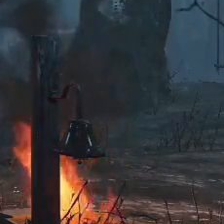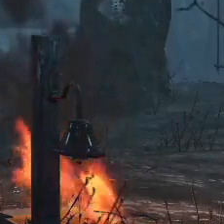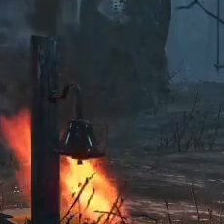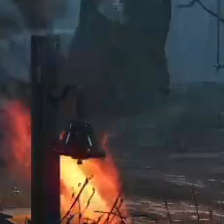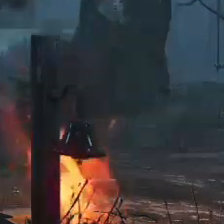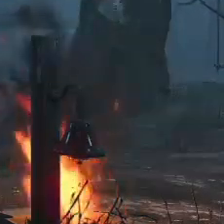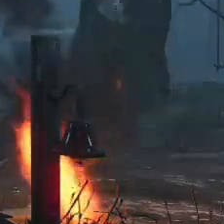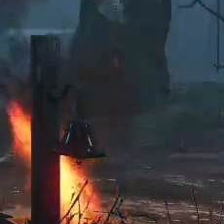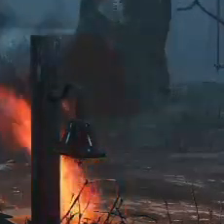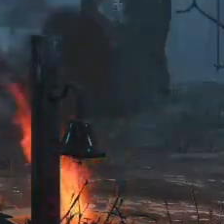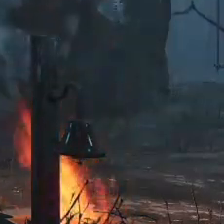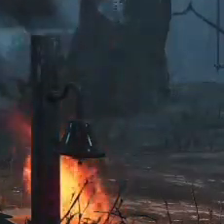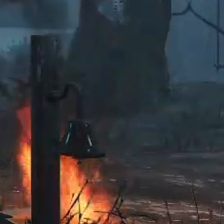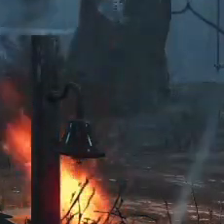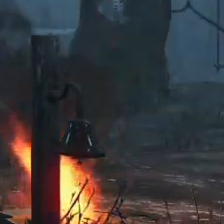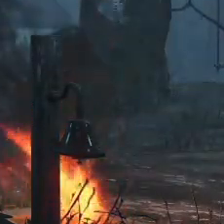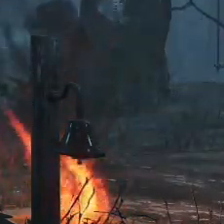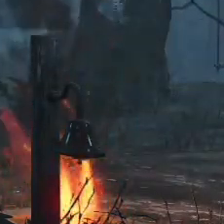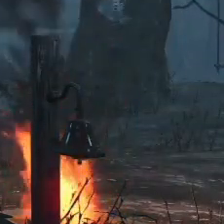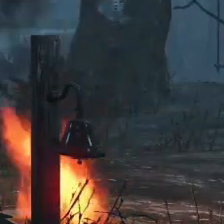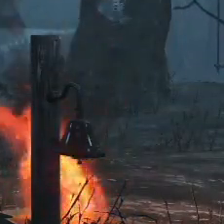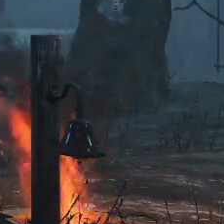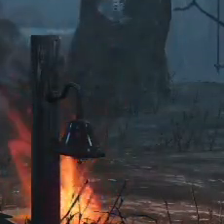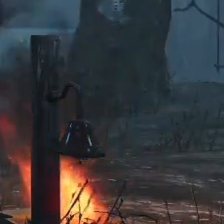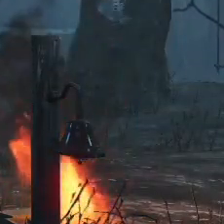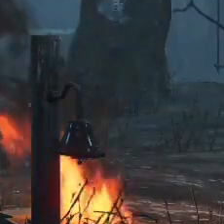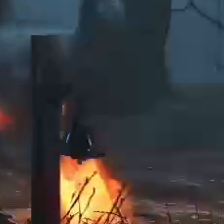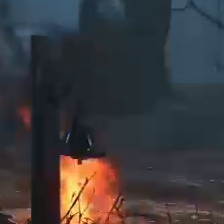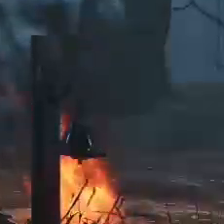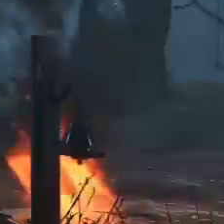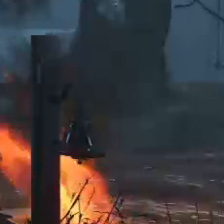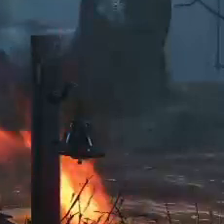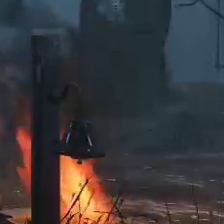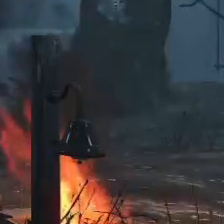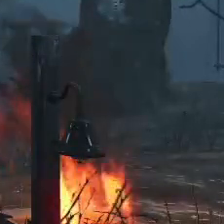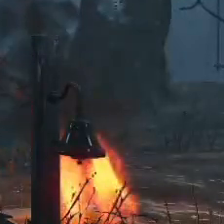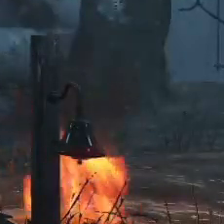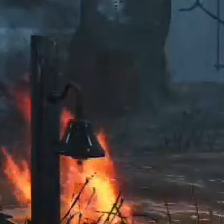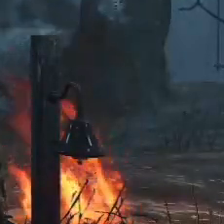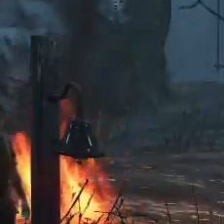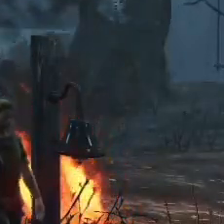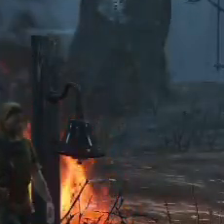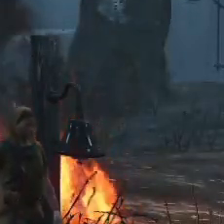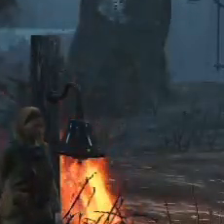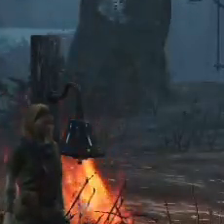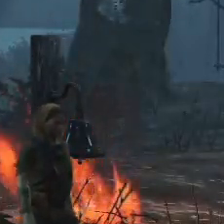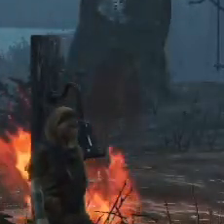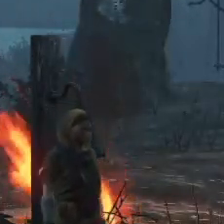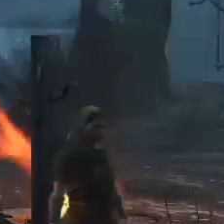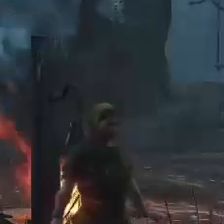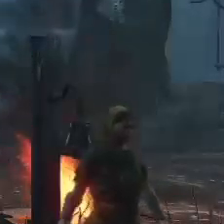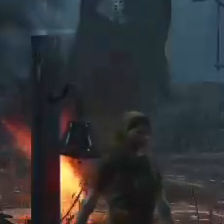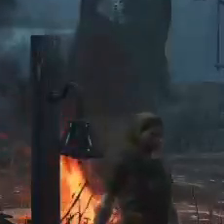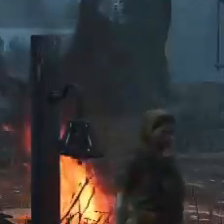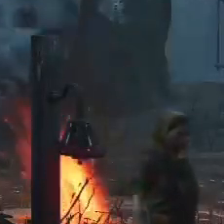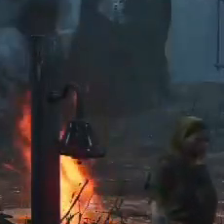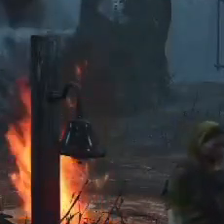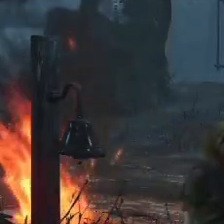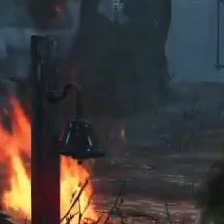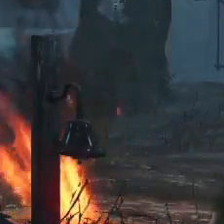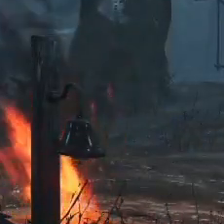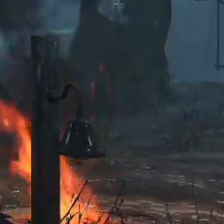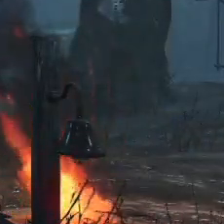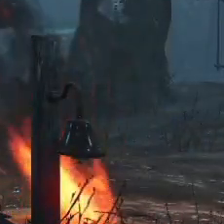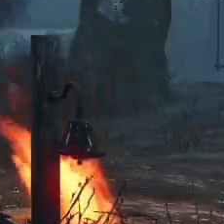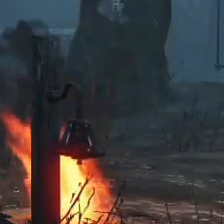tranquilo y feliz mis amigos quiero leer en la calle comentarios por favor si me estoy equivocando me lo hacen saber espero y les